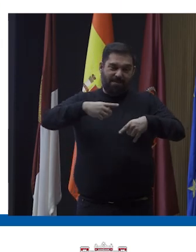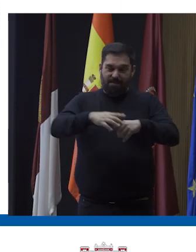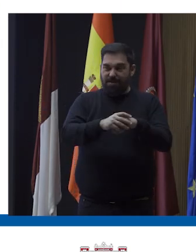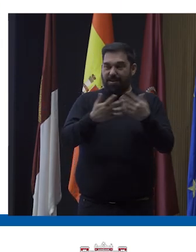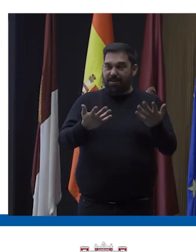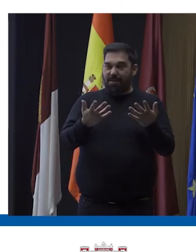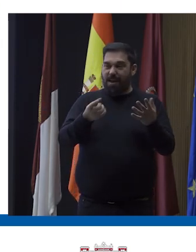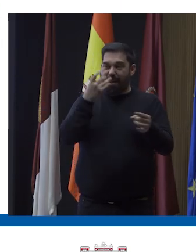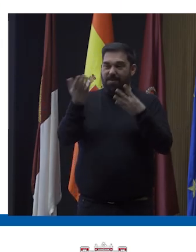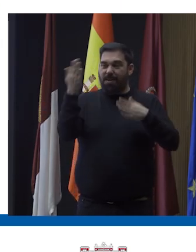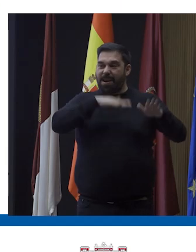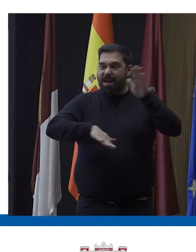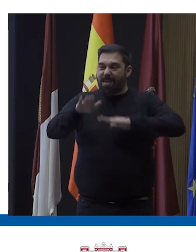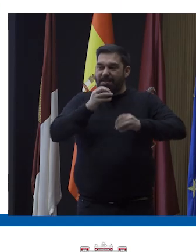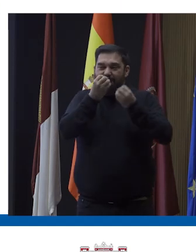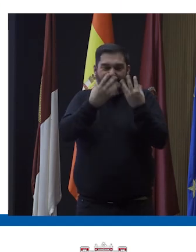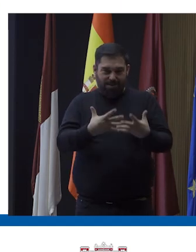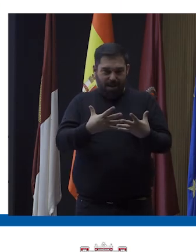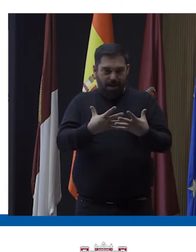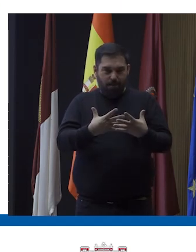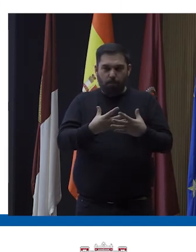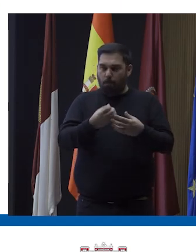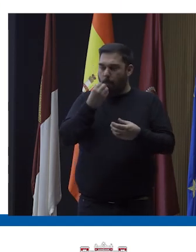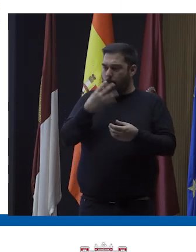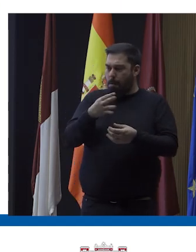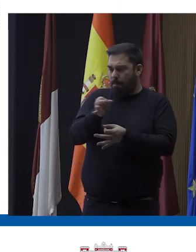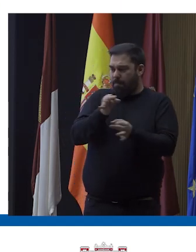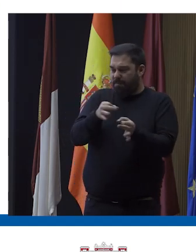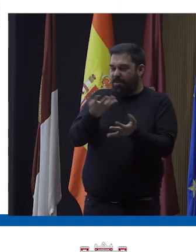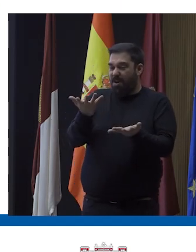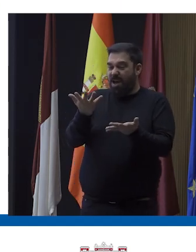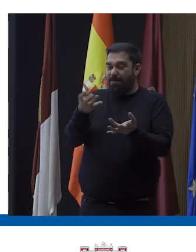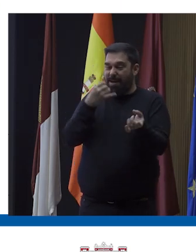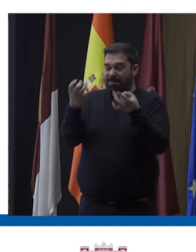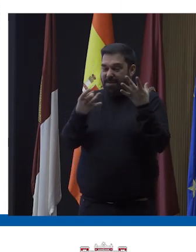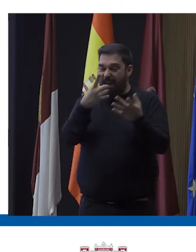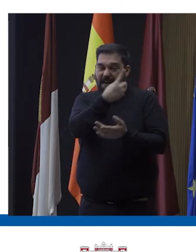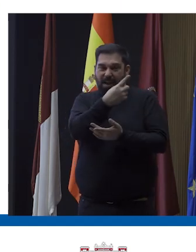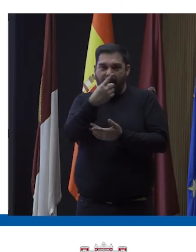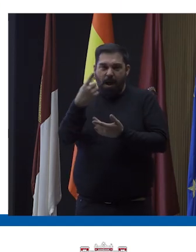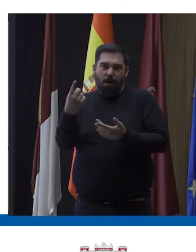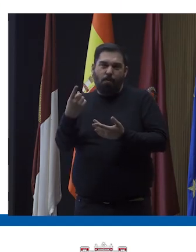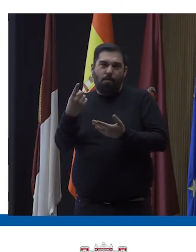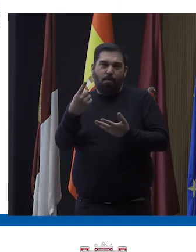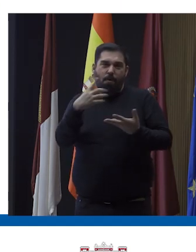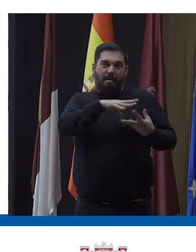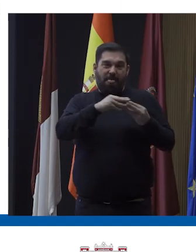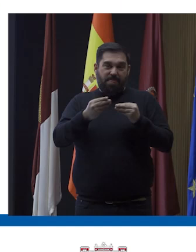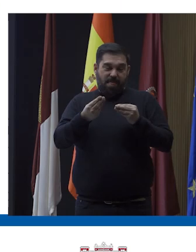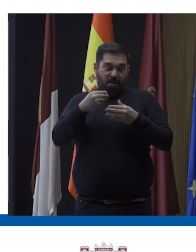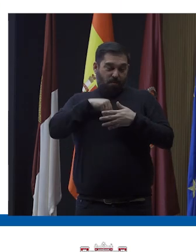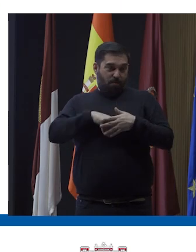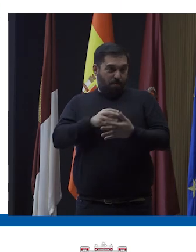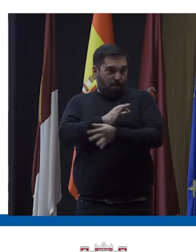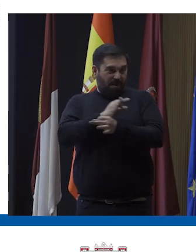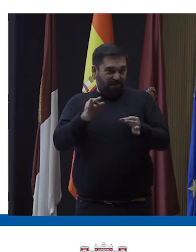¿Y el ejercicio de natación qué tal? También bien. Si Bien. aquí el ejercicio, el que cada uno haga, que vea que le va bien. Y el ejercicio de natación